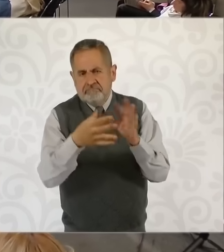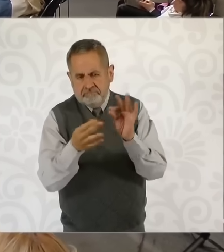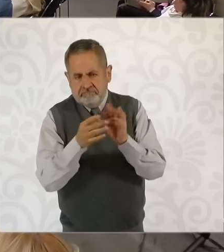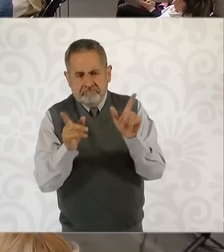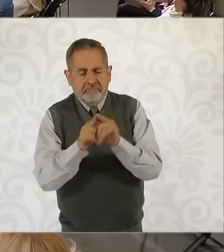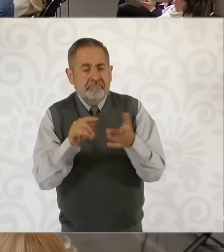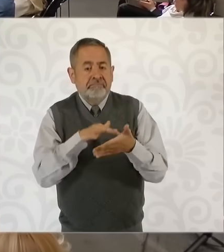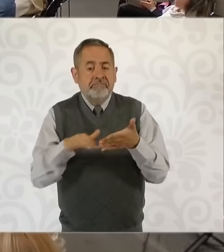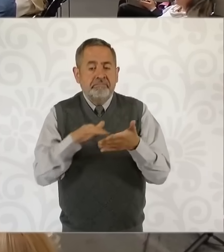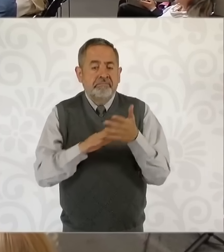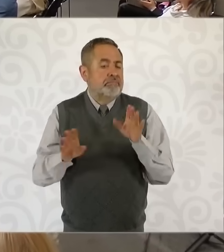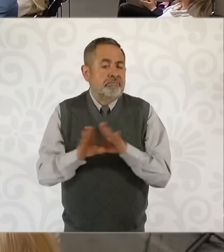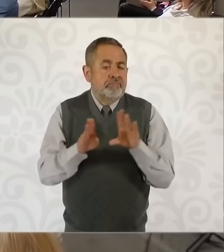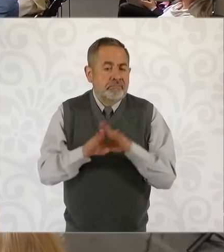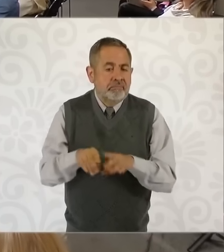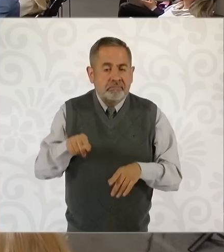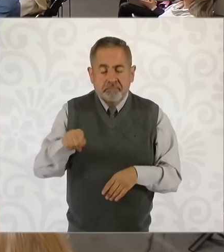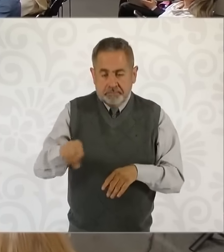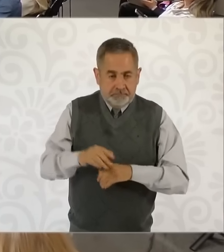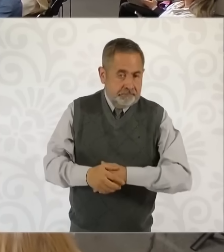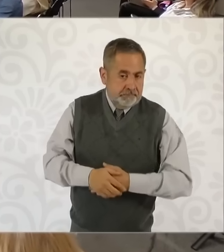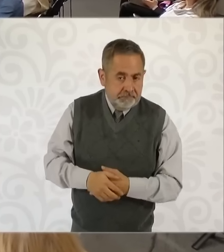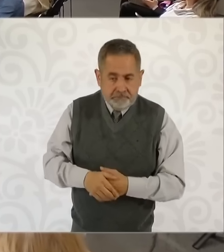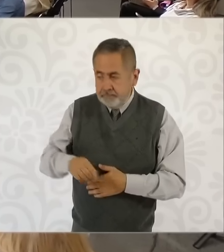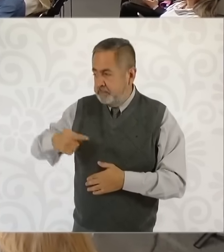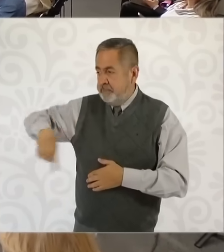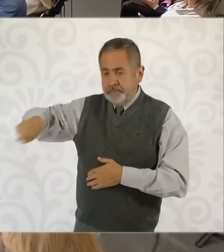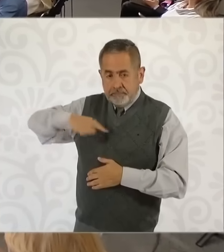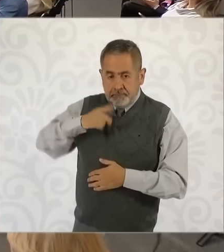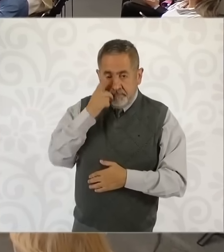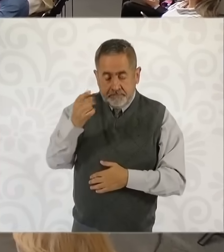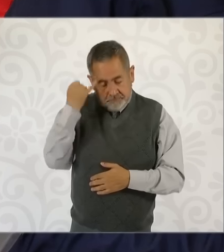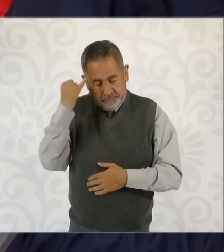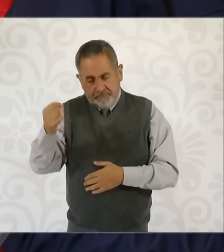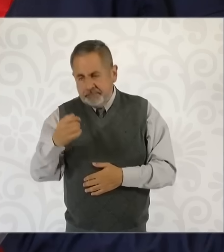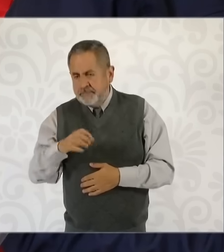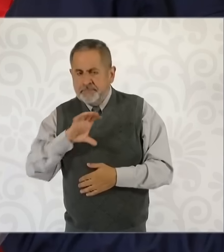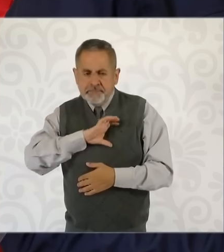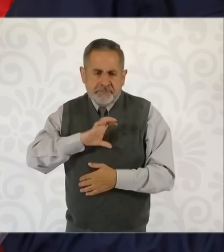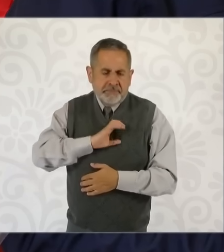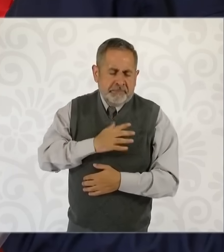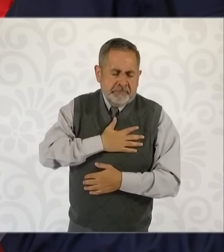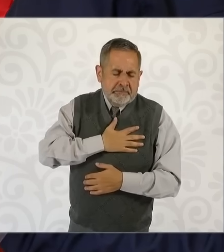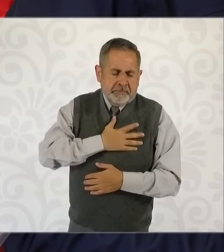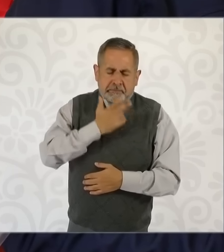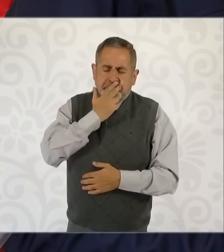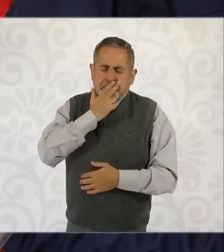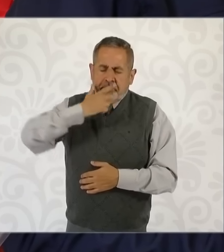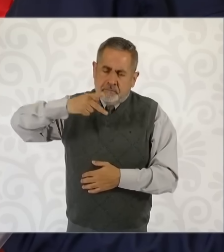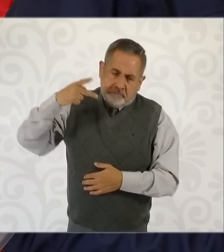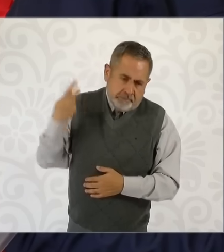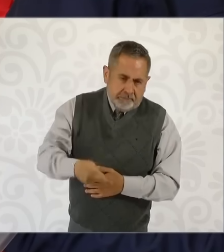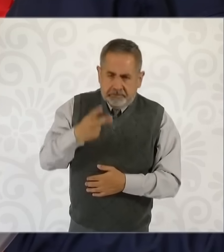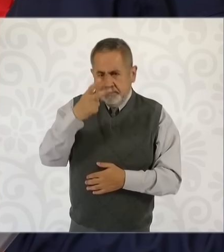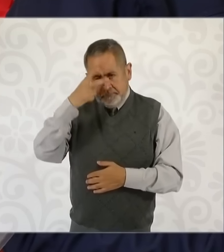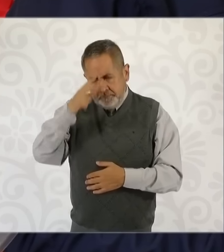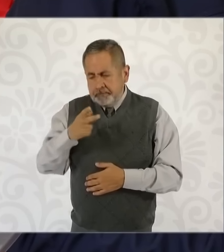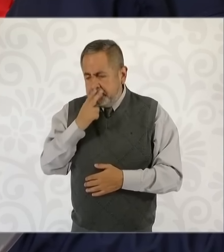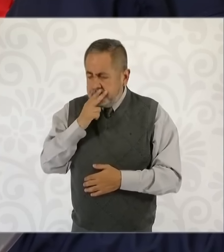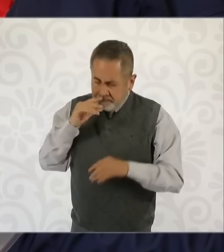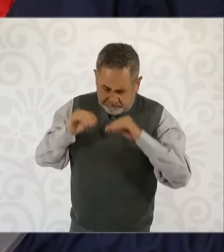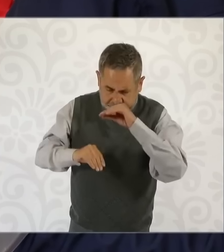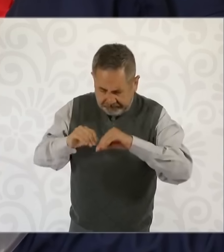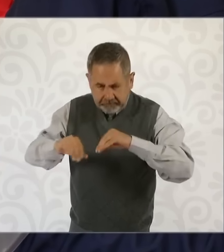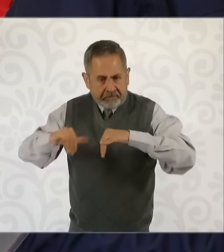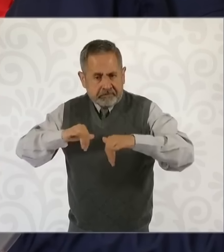acerca de cómo fue hecho este Atlas. Dice: hecho con cariño y con amor a México,